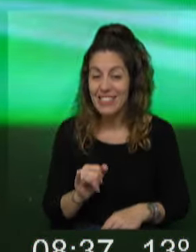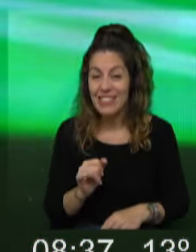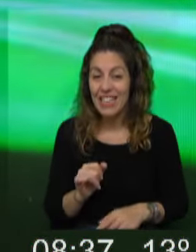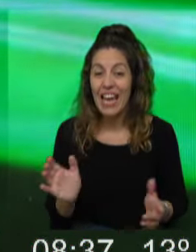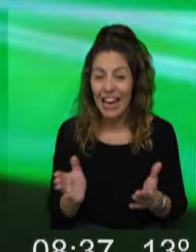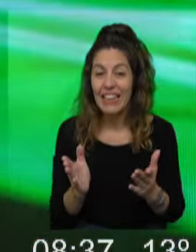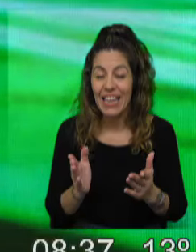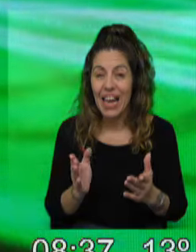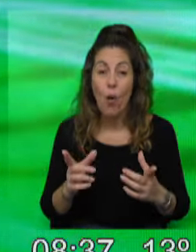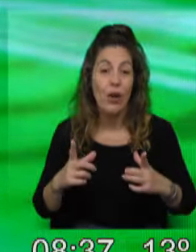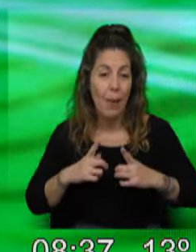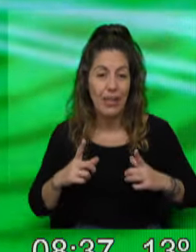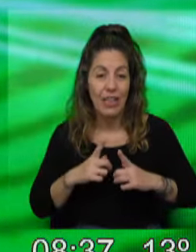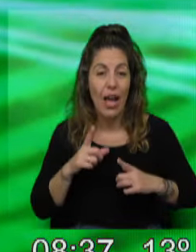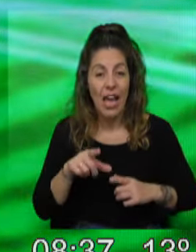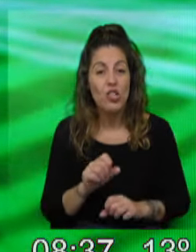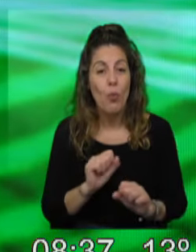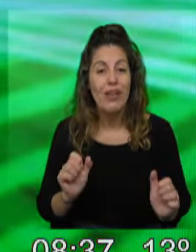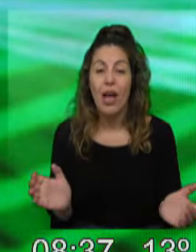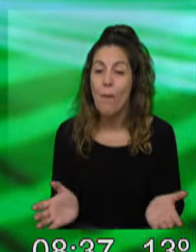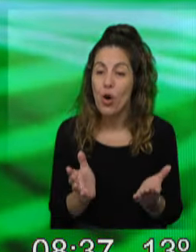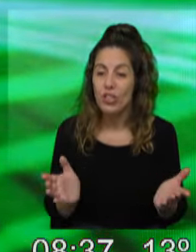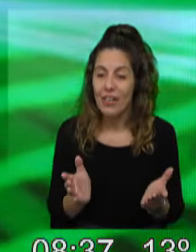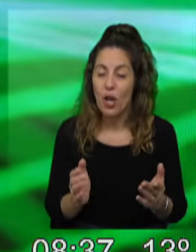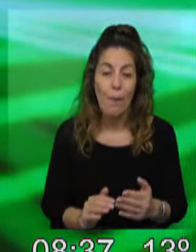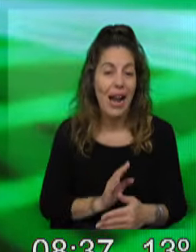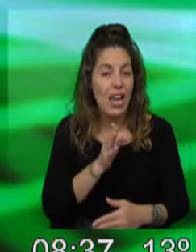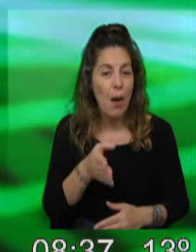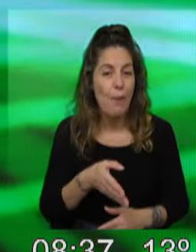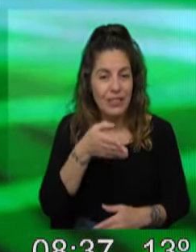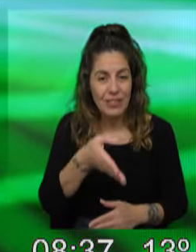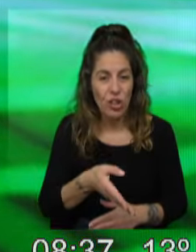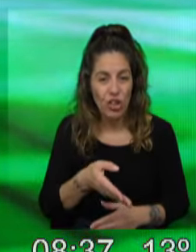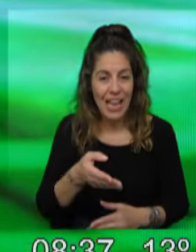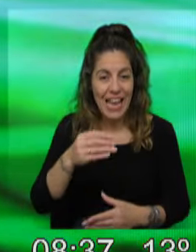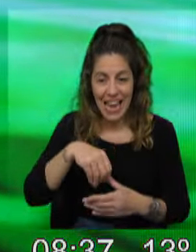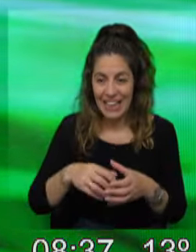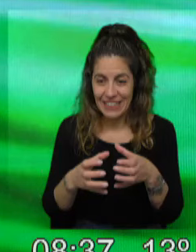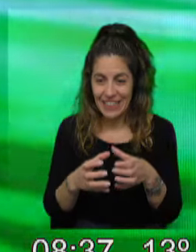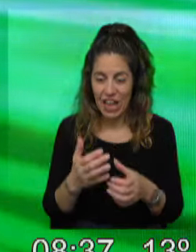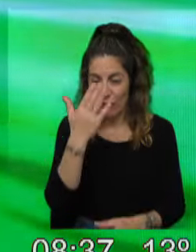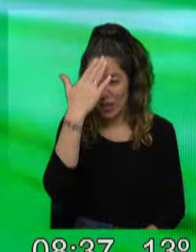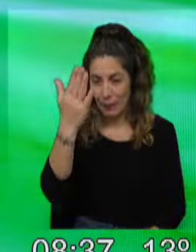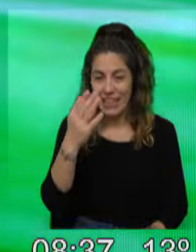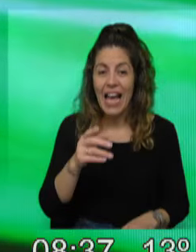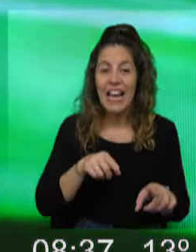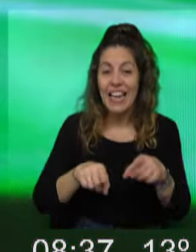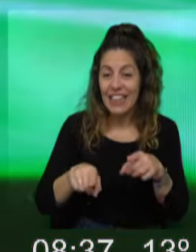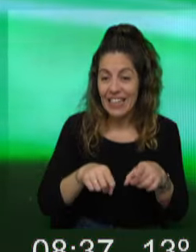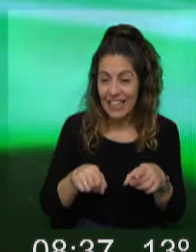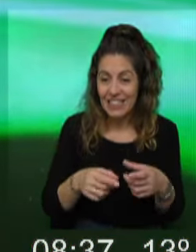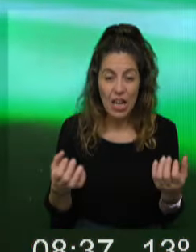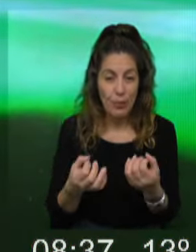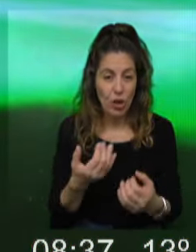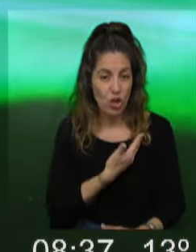ser una de las motivaciones para para la la participación en la interna frente apista que la dirigencia y en particular su